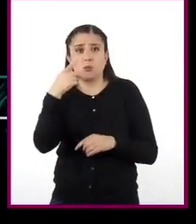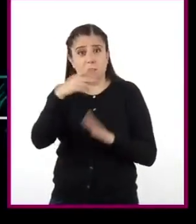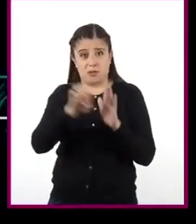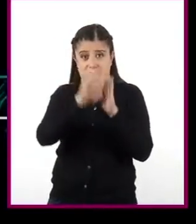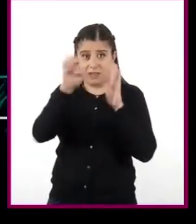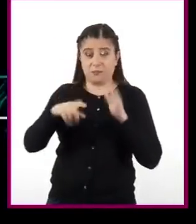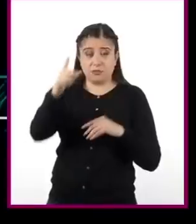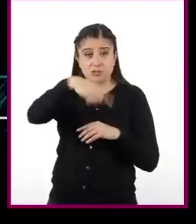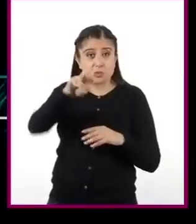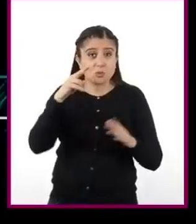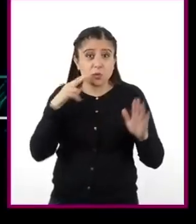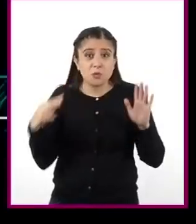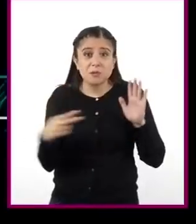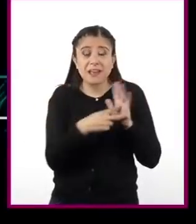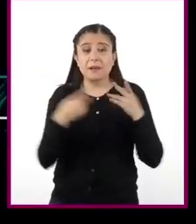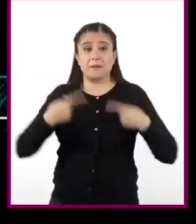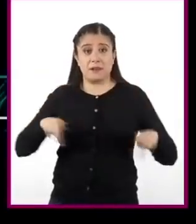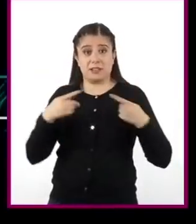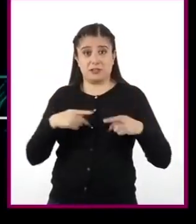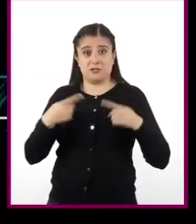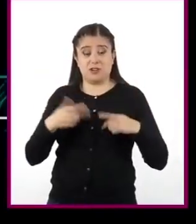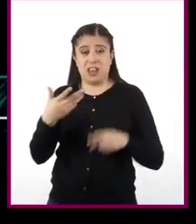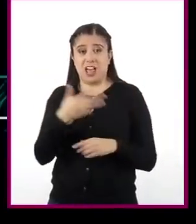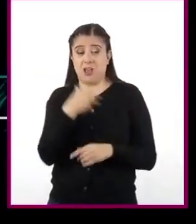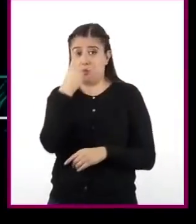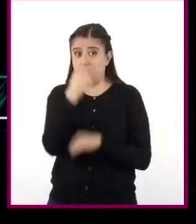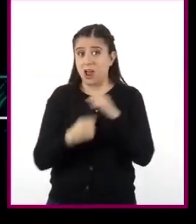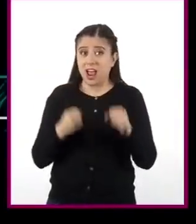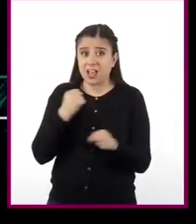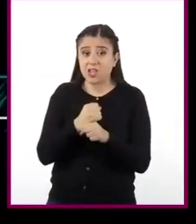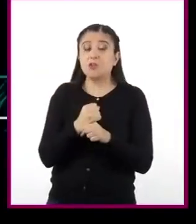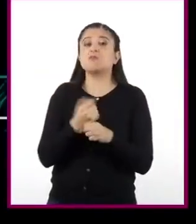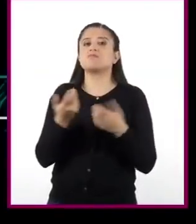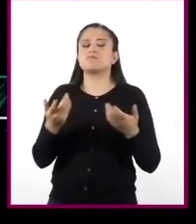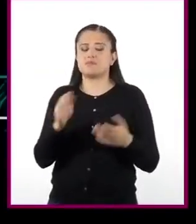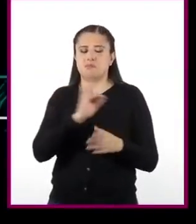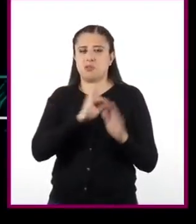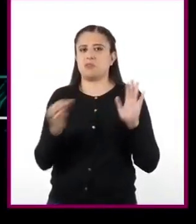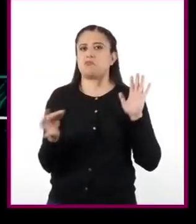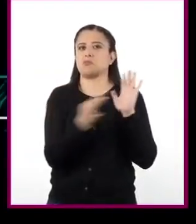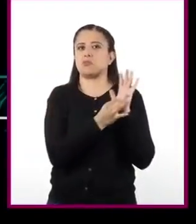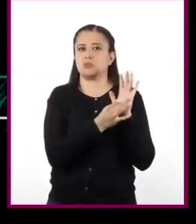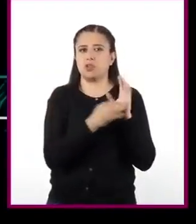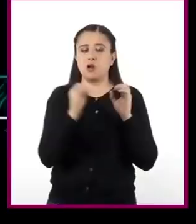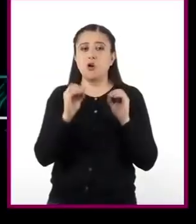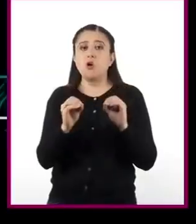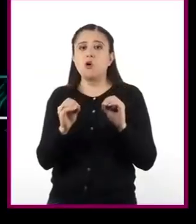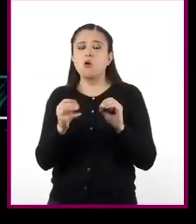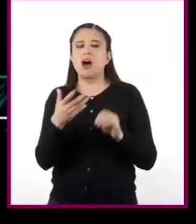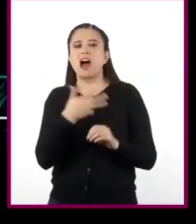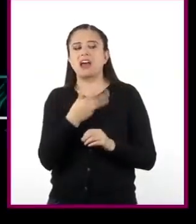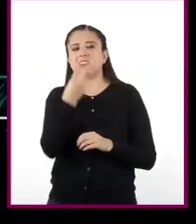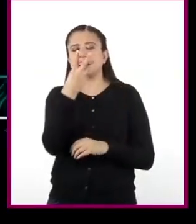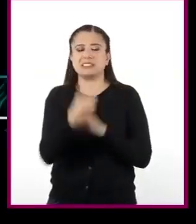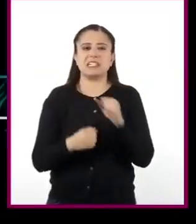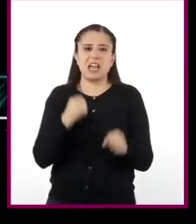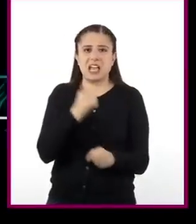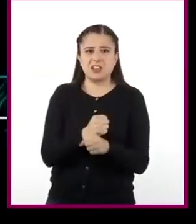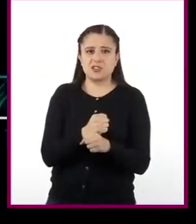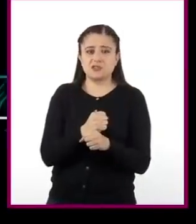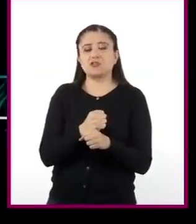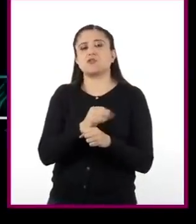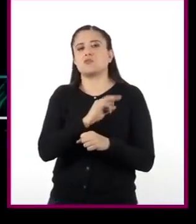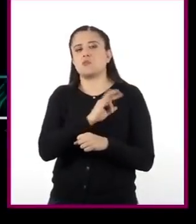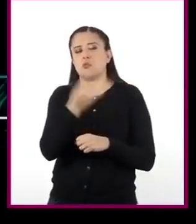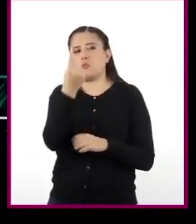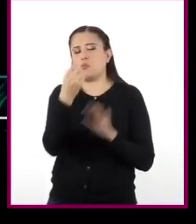si consideramos las personas que tienen 1 año, pues solo vamos a tener un punto, o las personas que tienen 3 años, vamos a tener